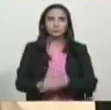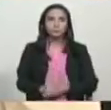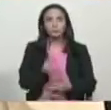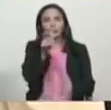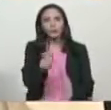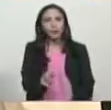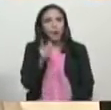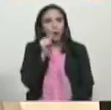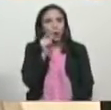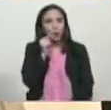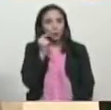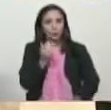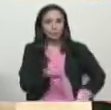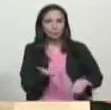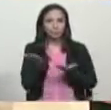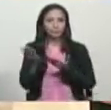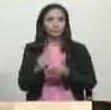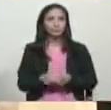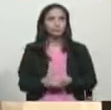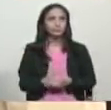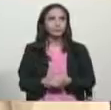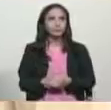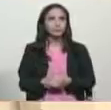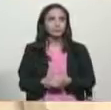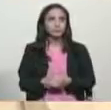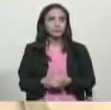Gilbert Alexander Pimentel.